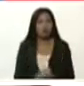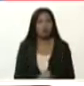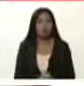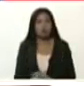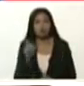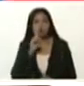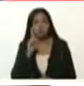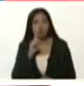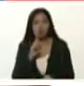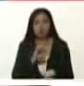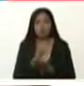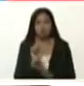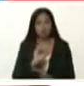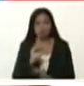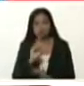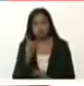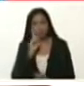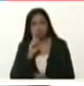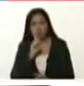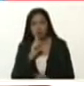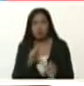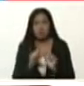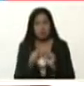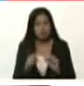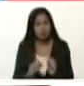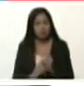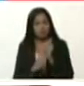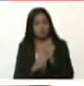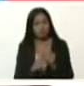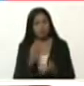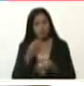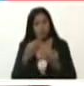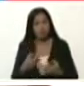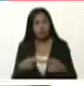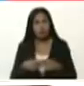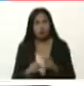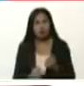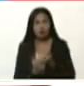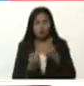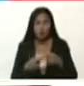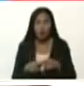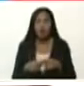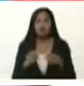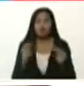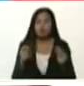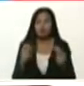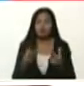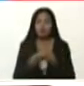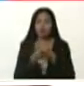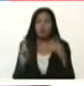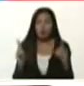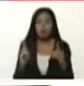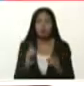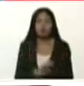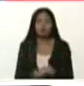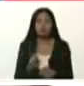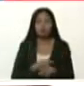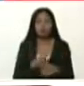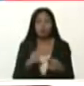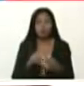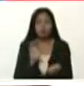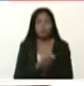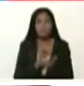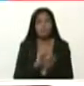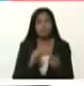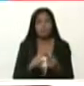Mentira, que fueron expulsados, no, mentira. Dirigentes fundamentales, sostén de Acción Democrática. El gobernador de Nueva Esparta, el